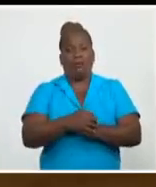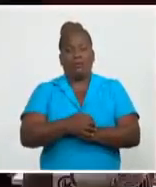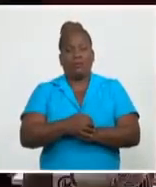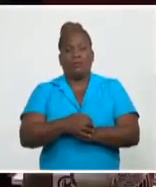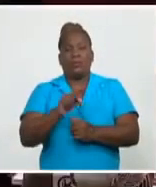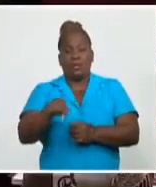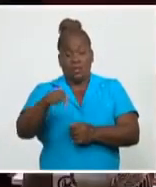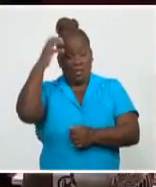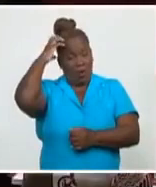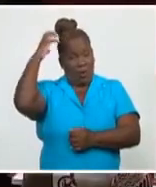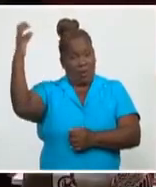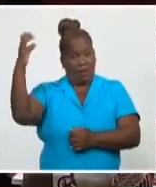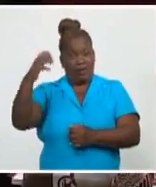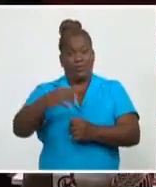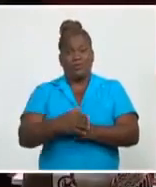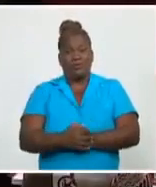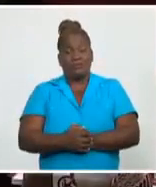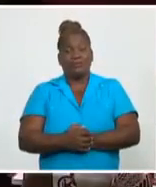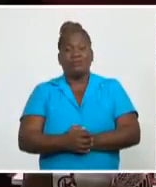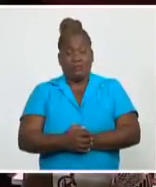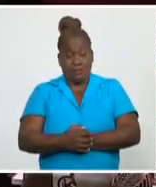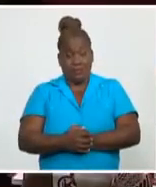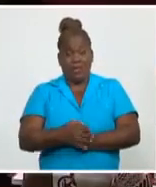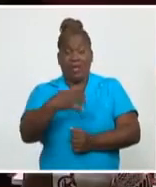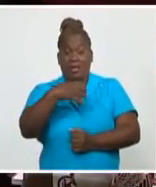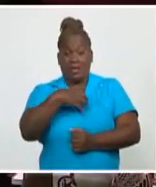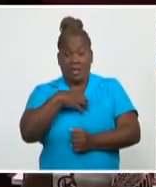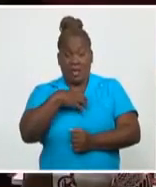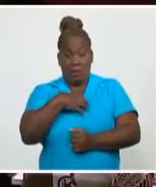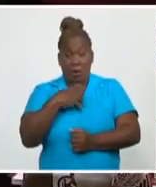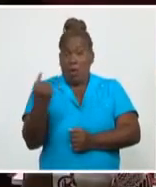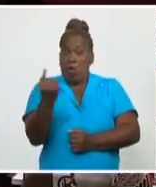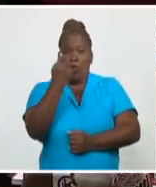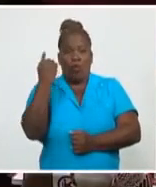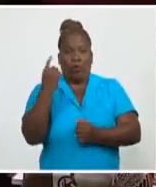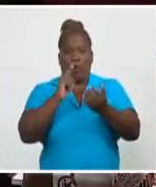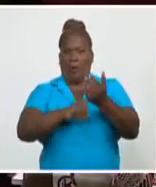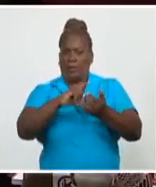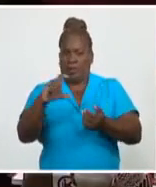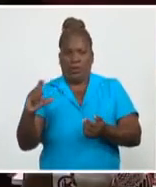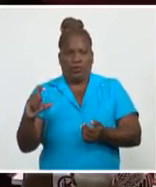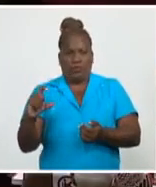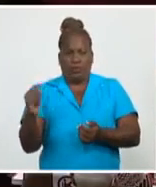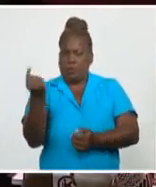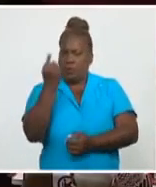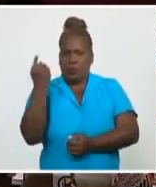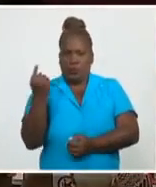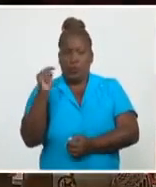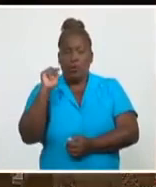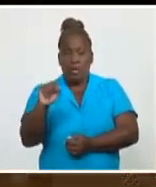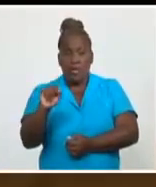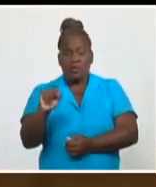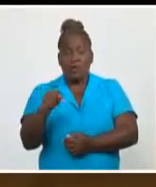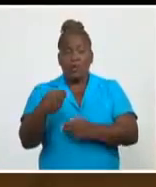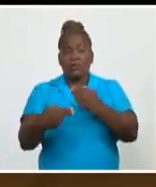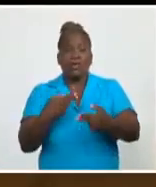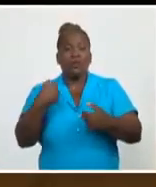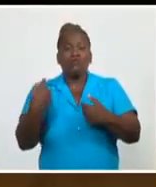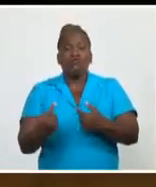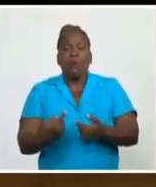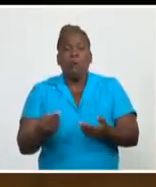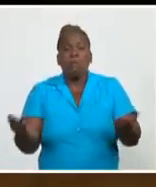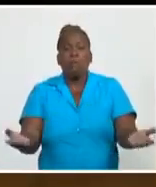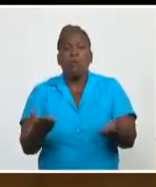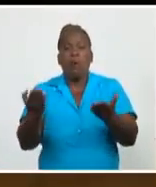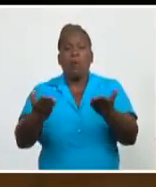Estado. La existencia de un único partido nos compulsa a promover en su seno y en la